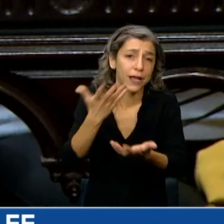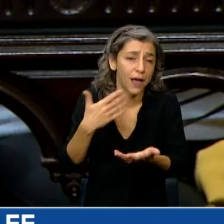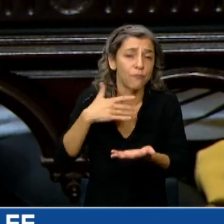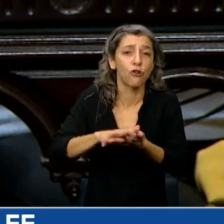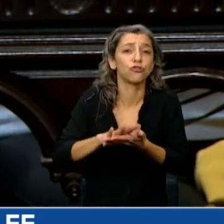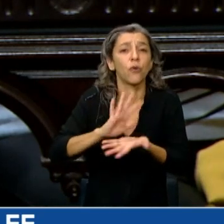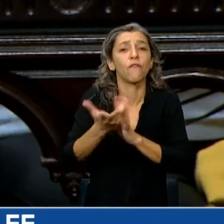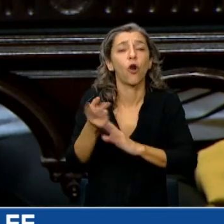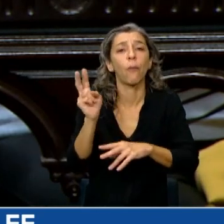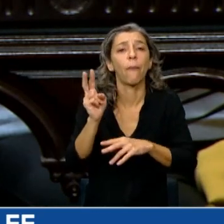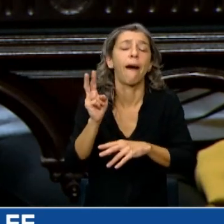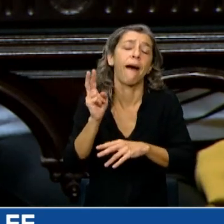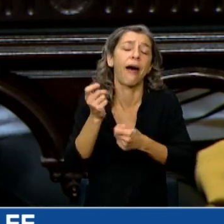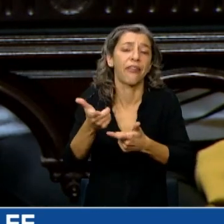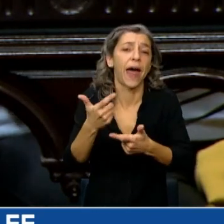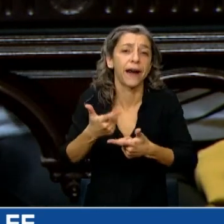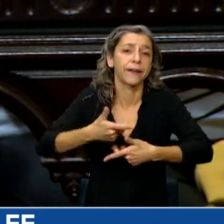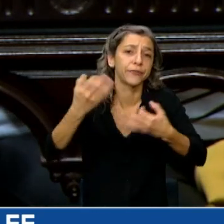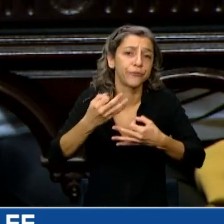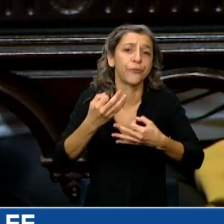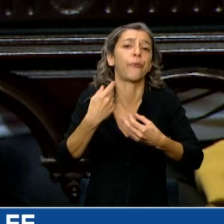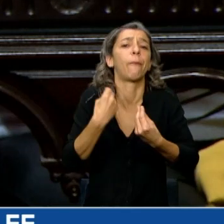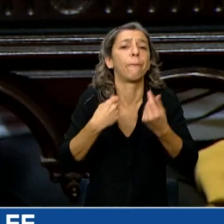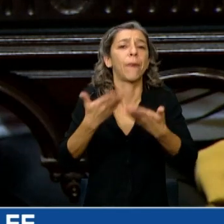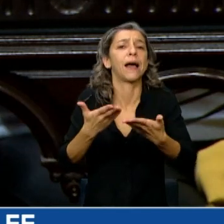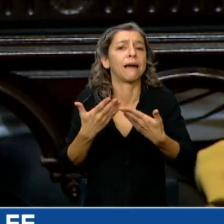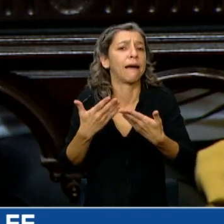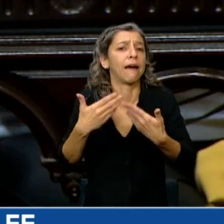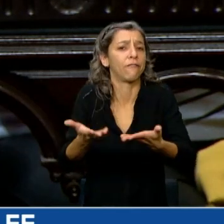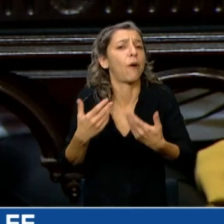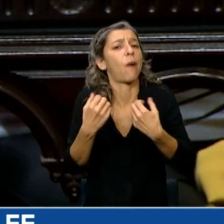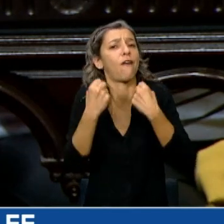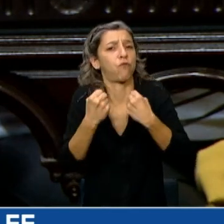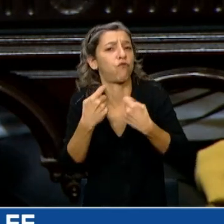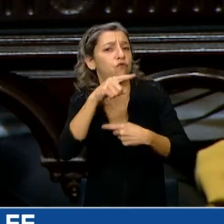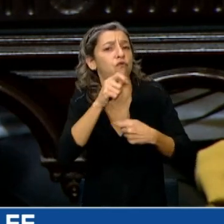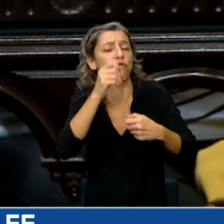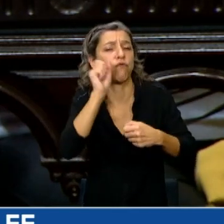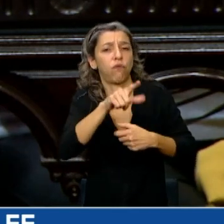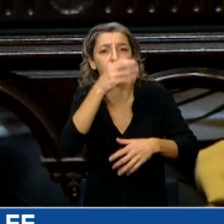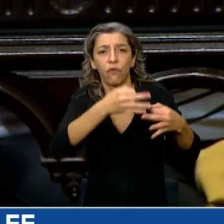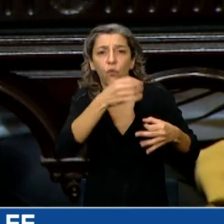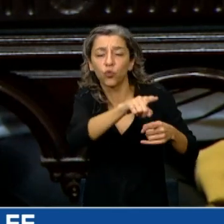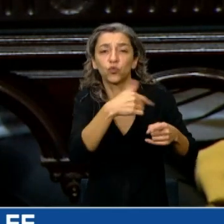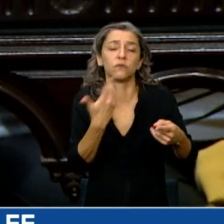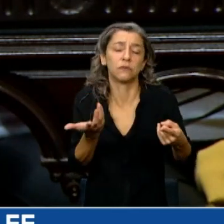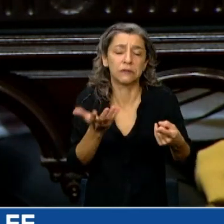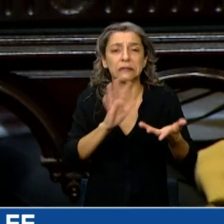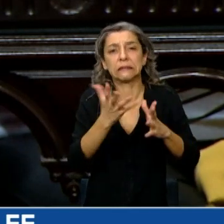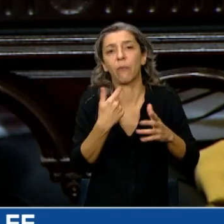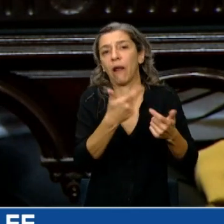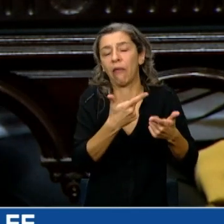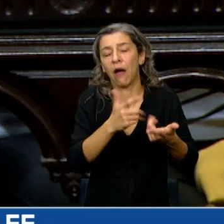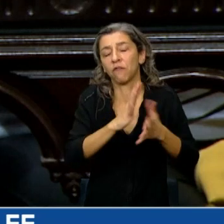fortalecimiento de la justicia federal. Hoy nos toca acompañar a los municipios